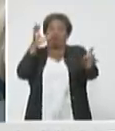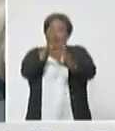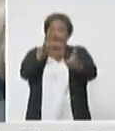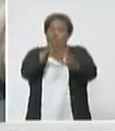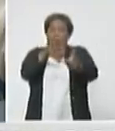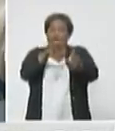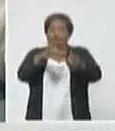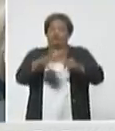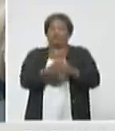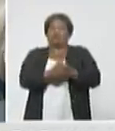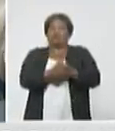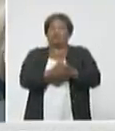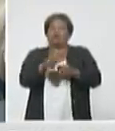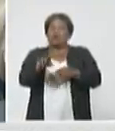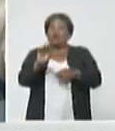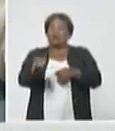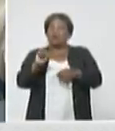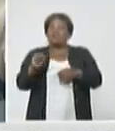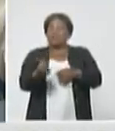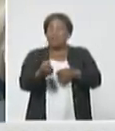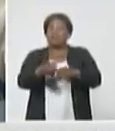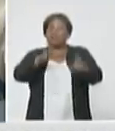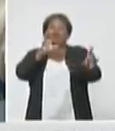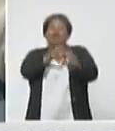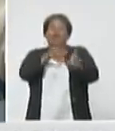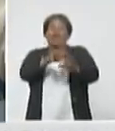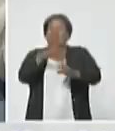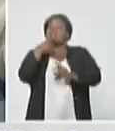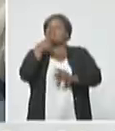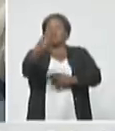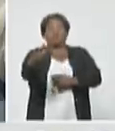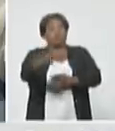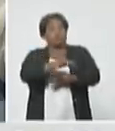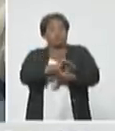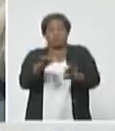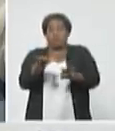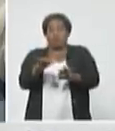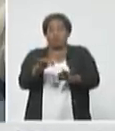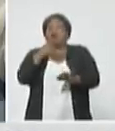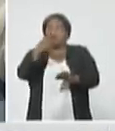Cuando digo exigente es criticando, denunciando. Sí, hay que denunciar